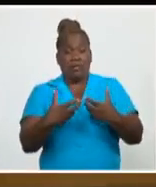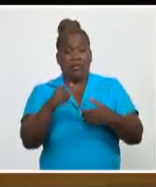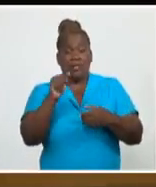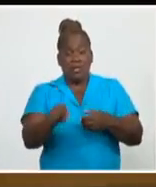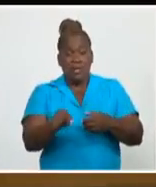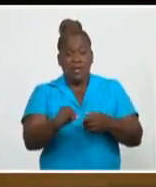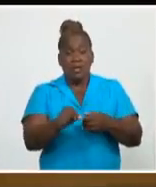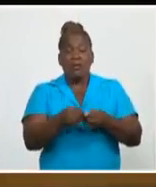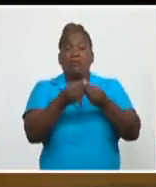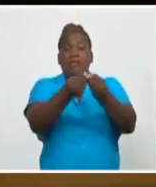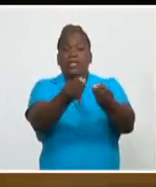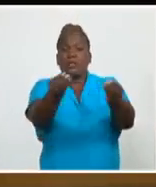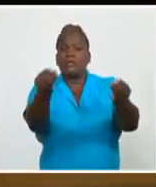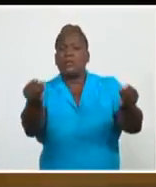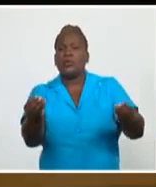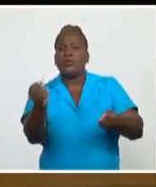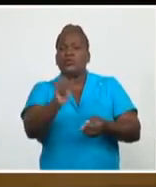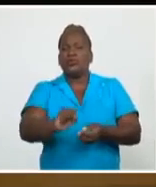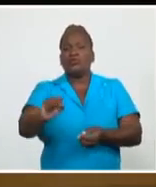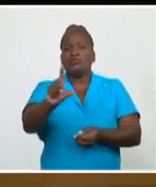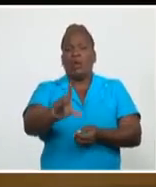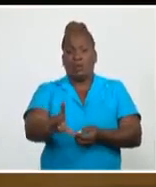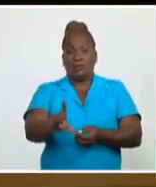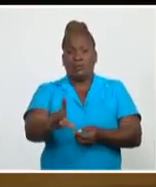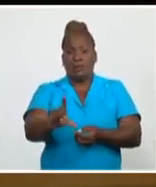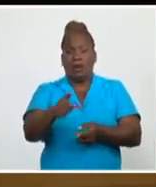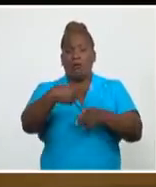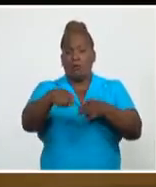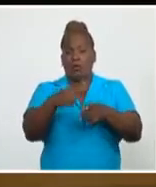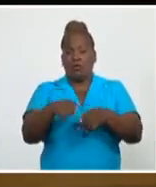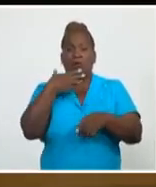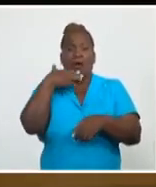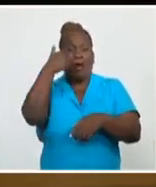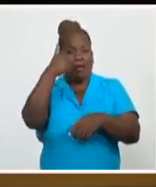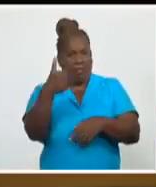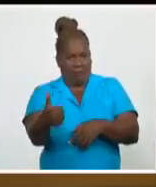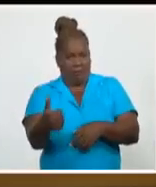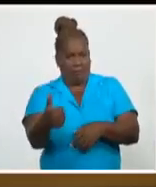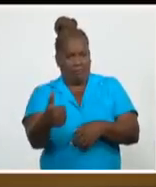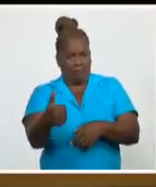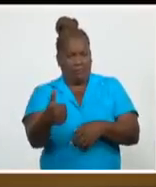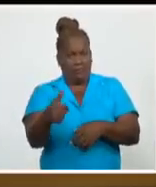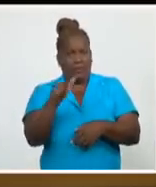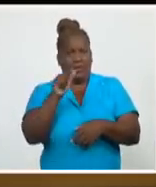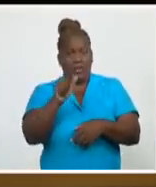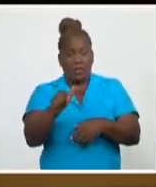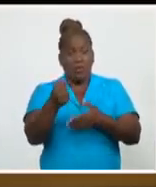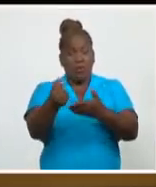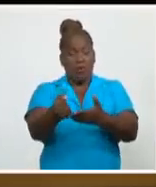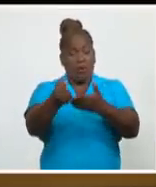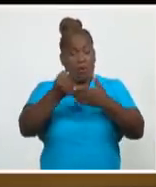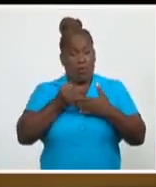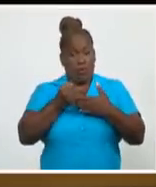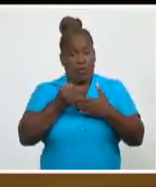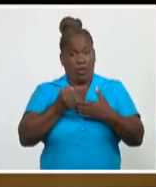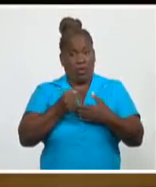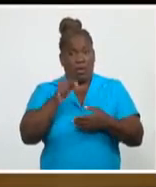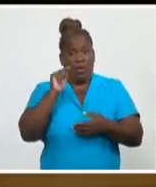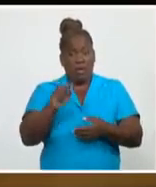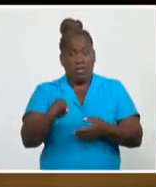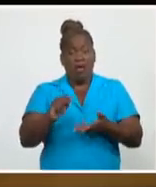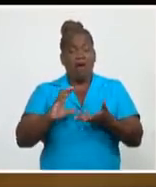distribución socialista con arreglo a la calidad y cantidad del trabajo posibilite que esta sea la